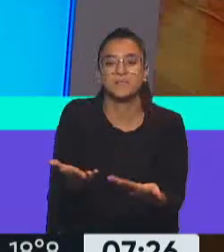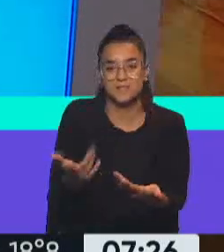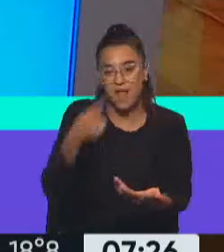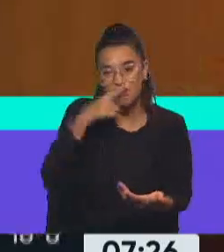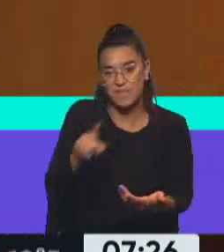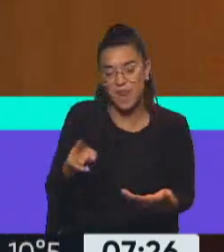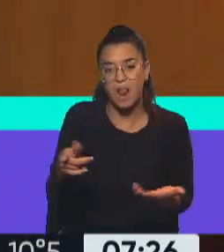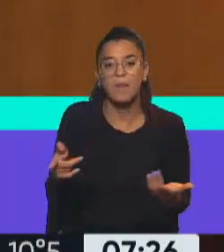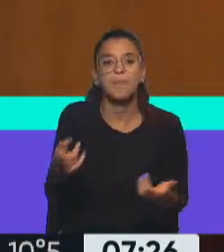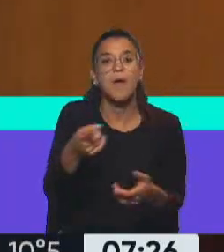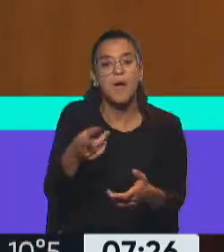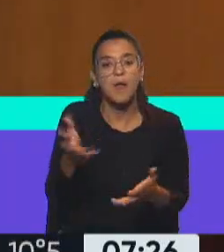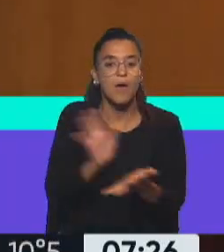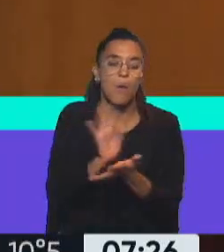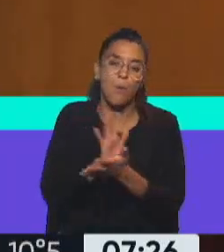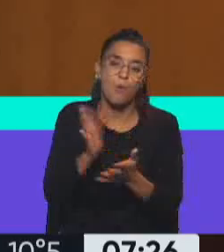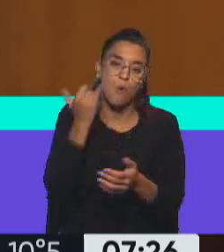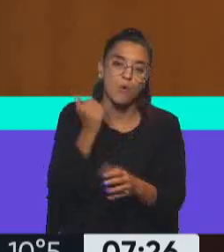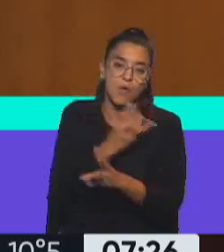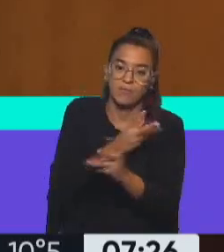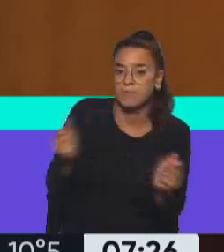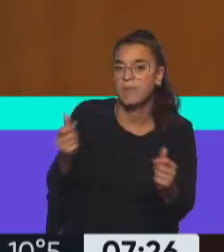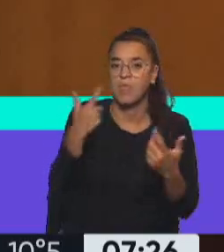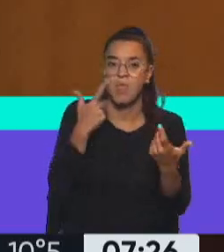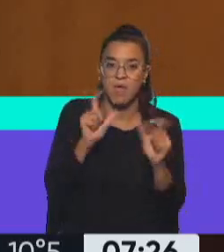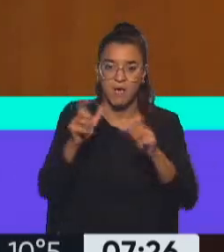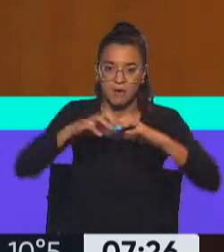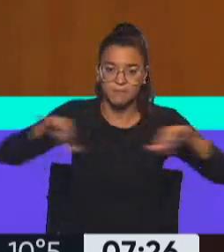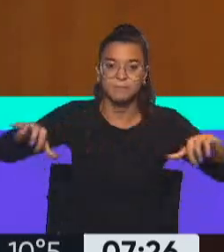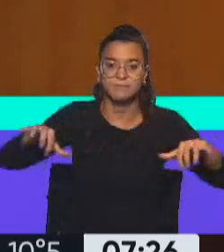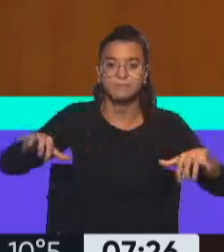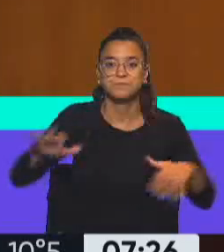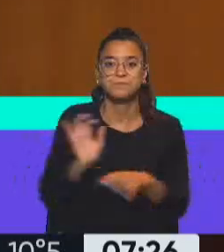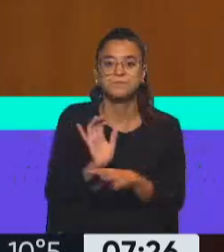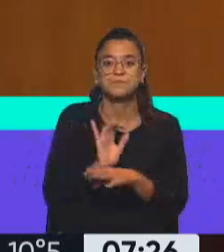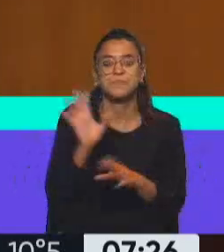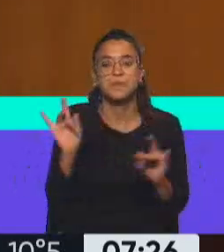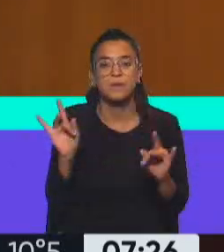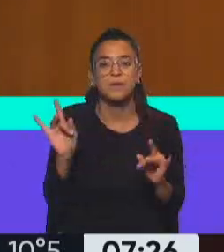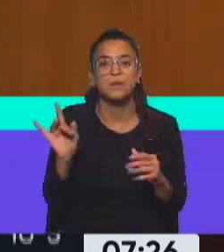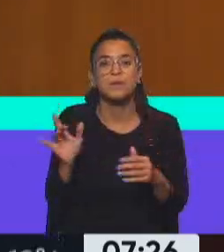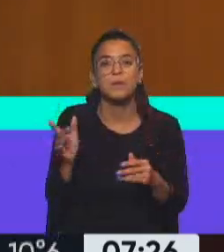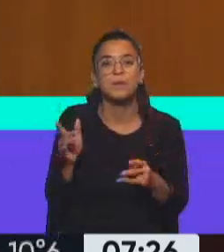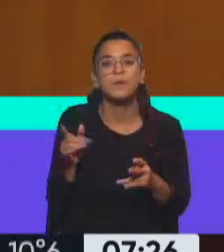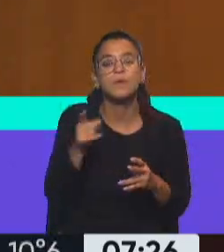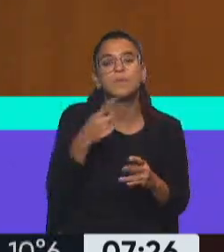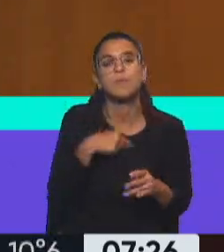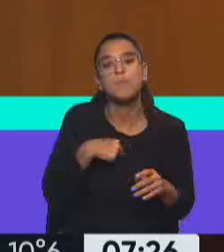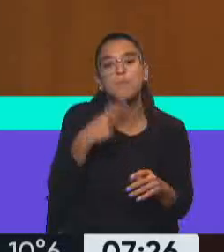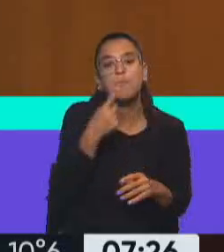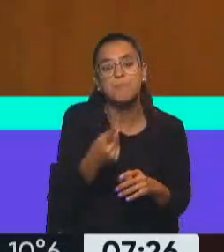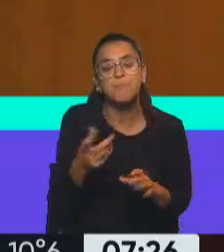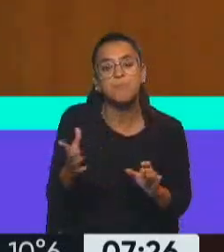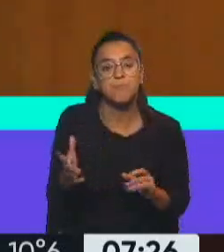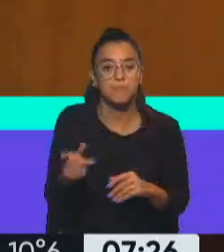si se quiere, como para tratar de sellar estas diferencias. Ahora, bueno, sellar diferencias es un poco complicado, es un poco contradictorio, pero consultarte en este